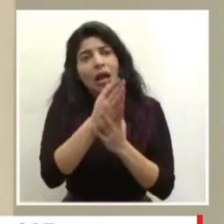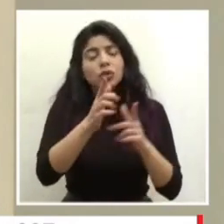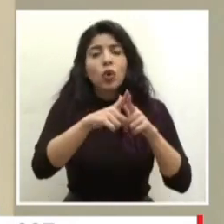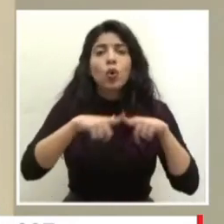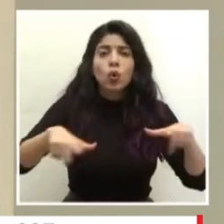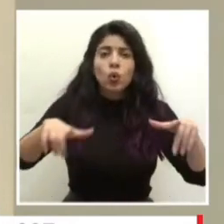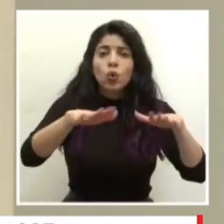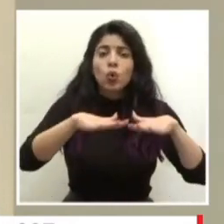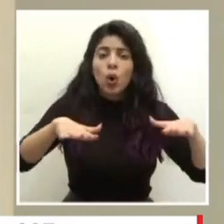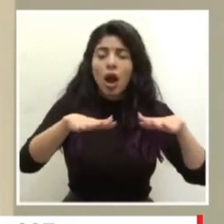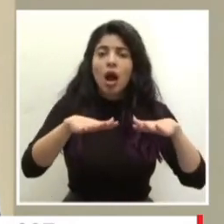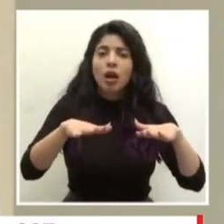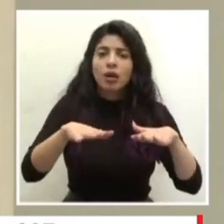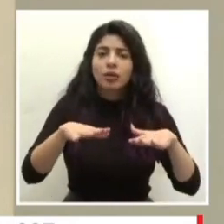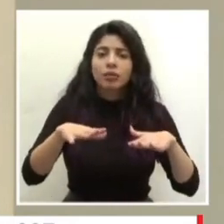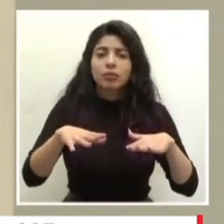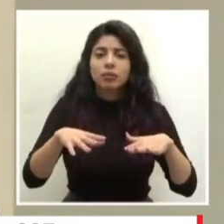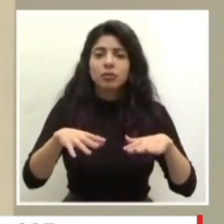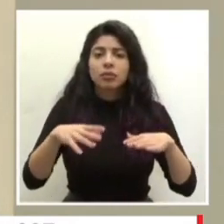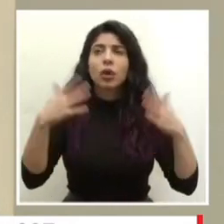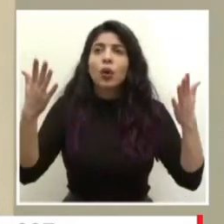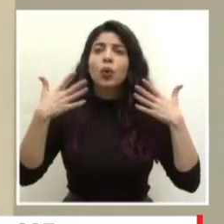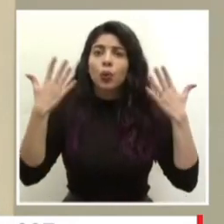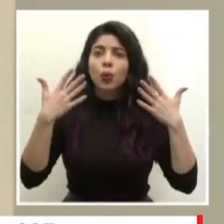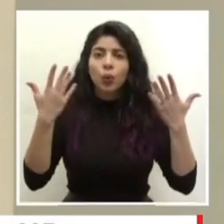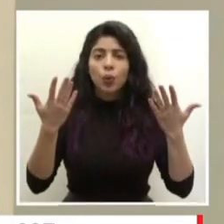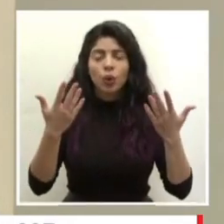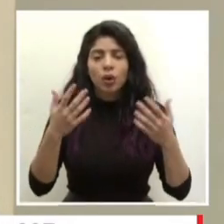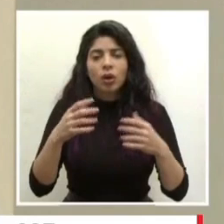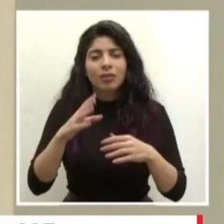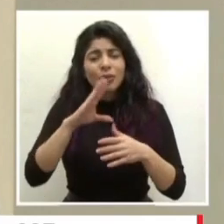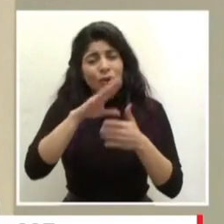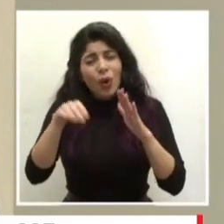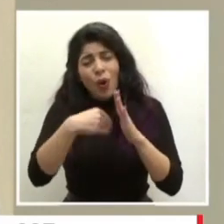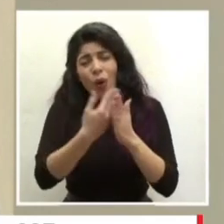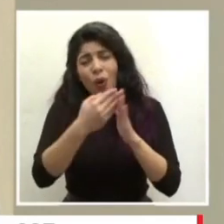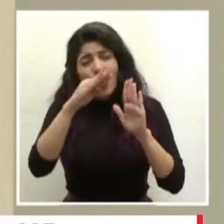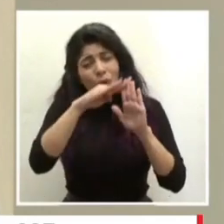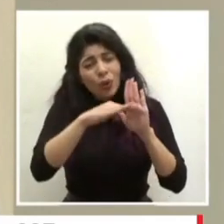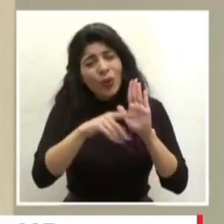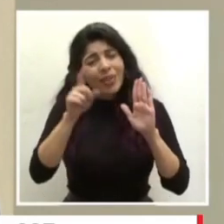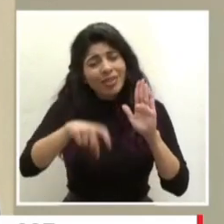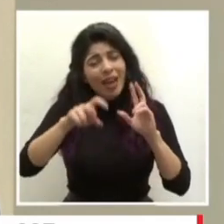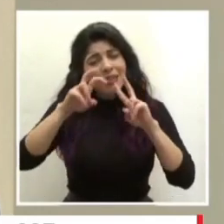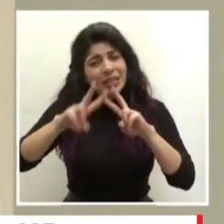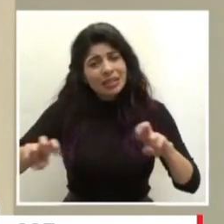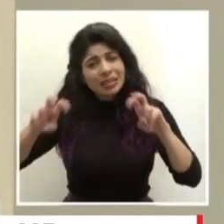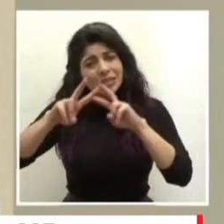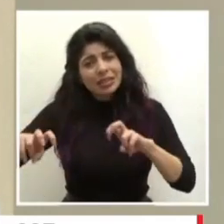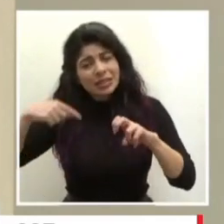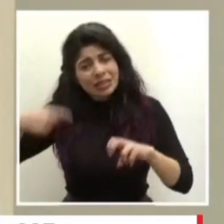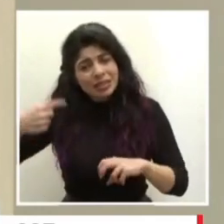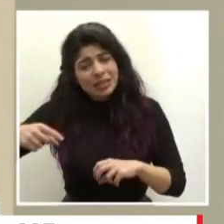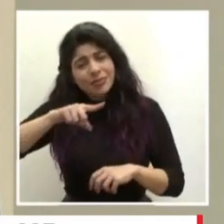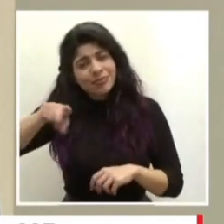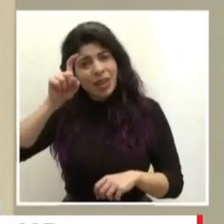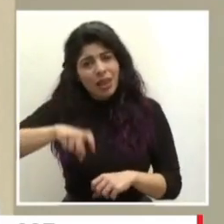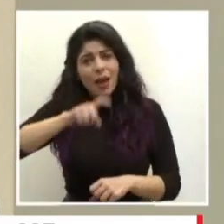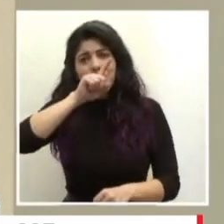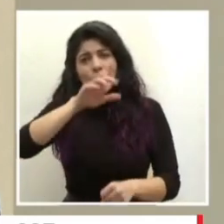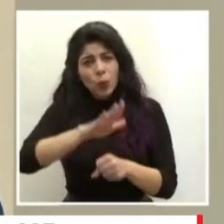no sean sin circulación de aire, ¿verdad? O sea, todas esas cosas que tienen que estarse revisando y que tienen que estarse cumpliendo,